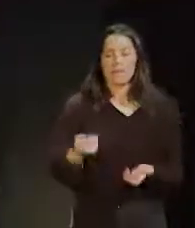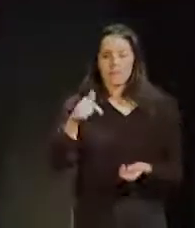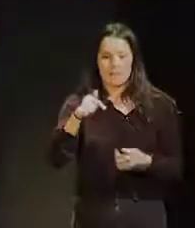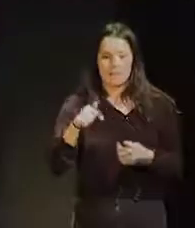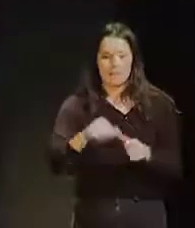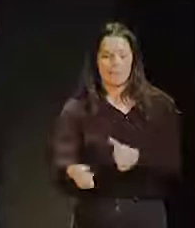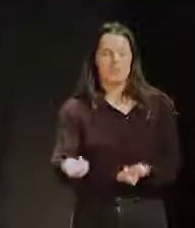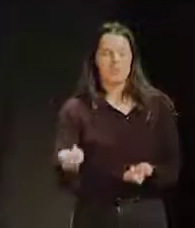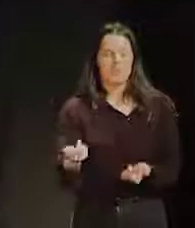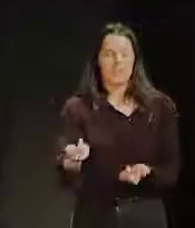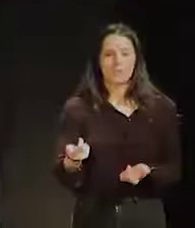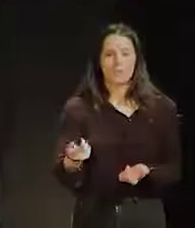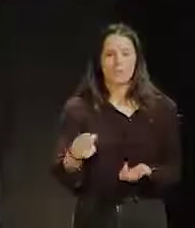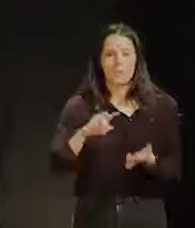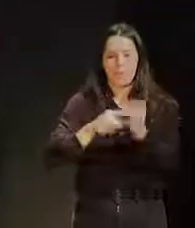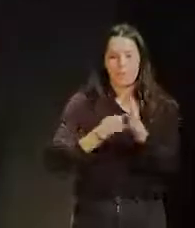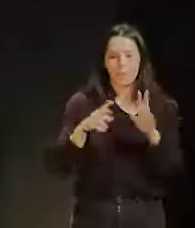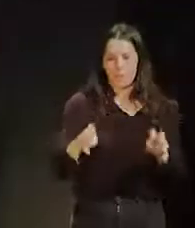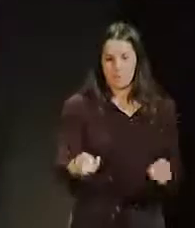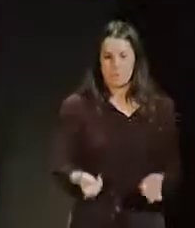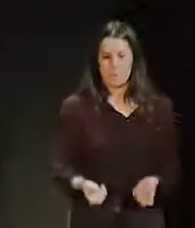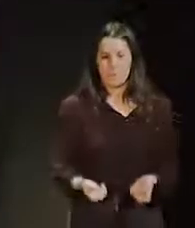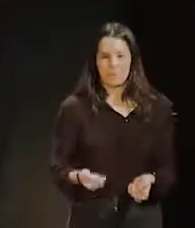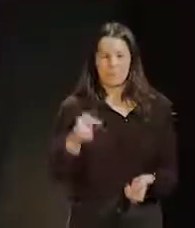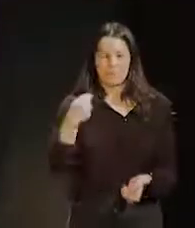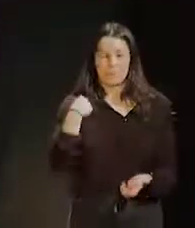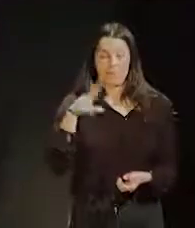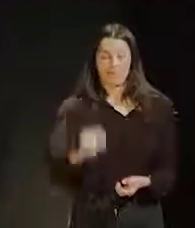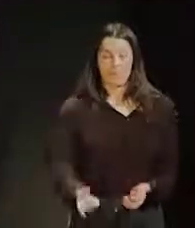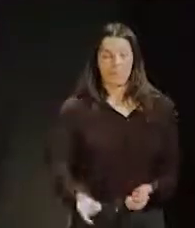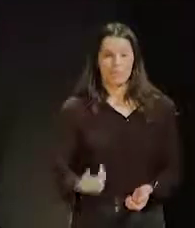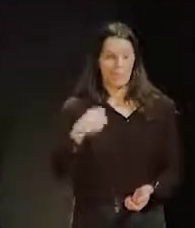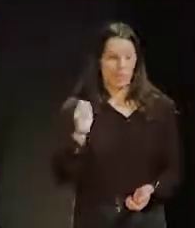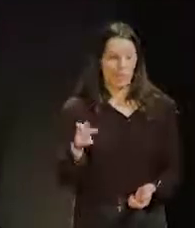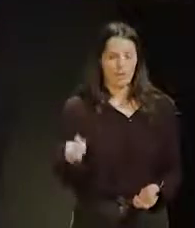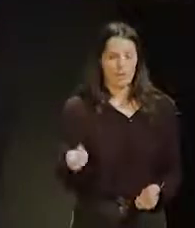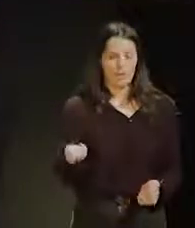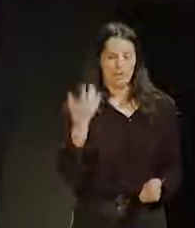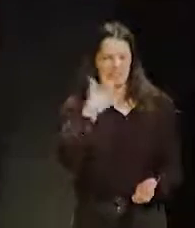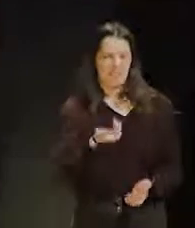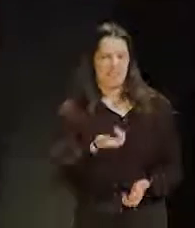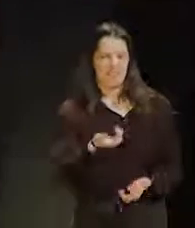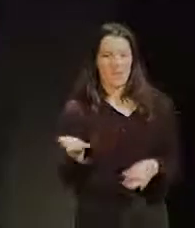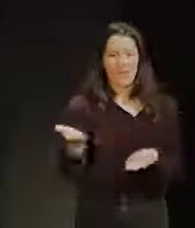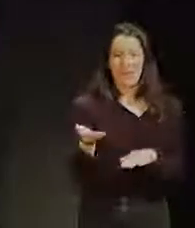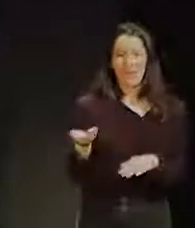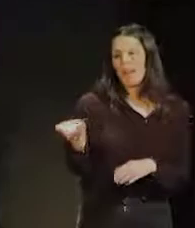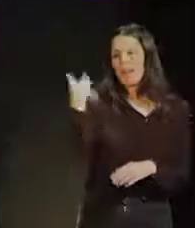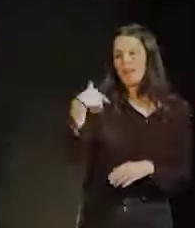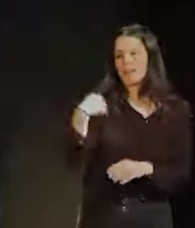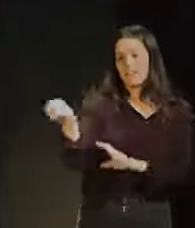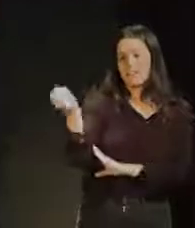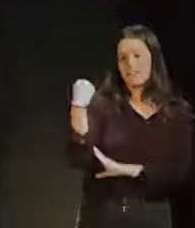debuttato ieri e non tenevo un nuovo progetto. E fui molto forte, come, ok, è molto raro, no? Ieri ero come